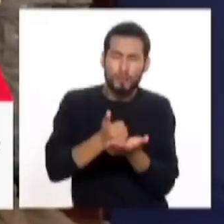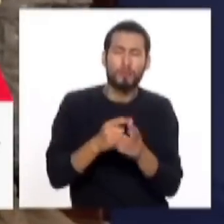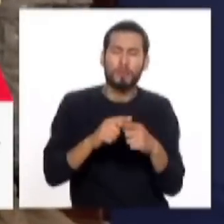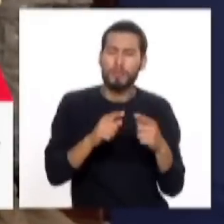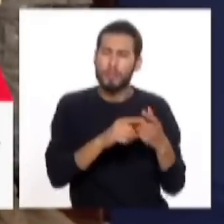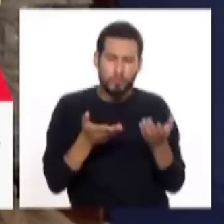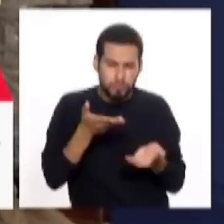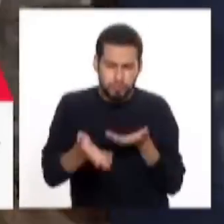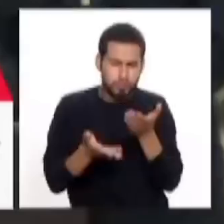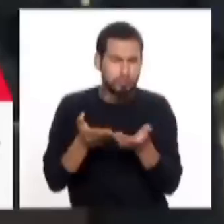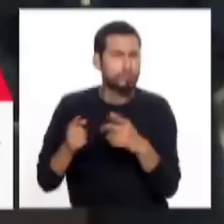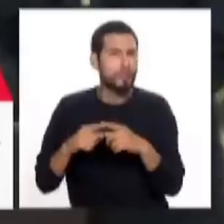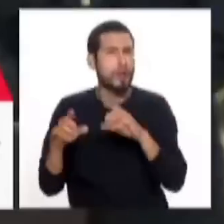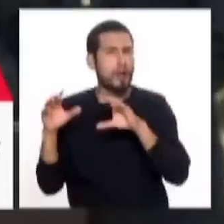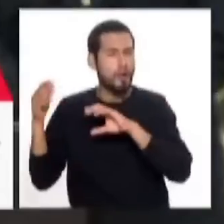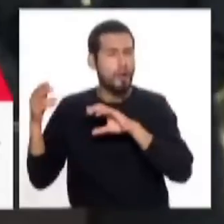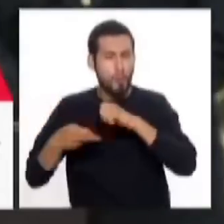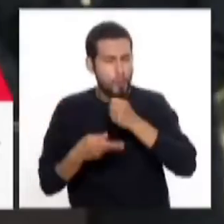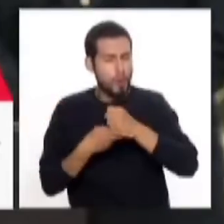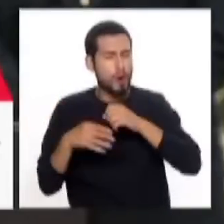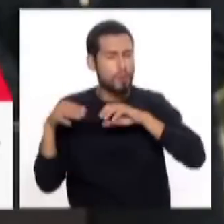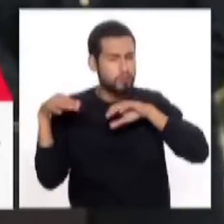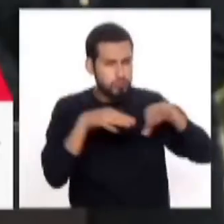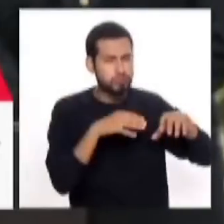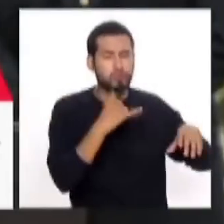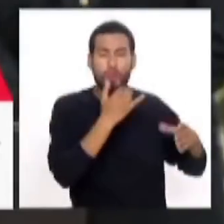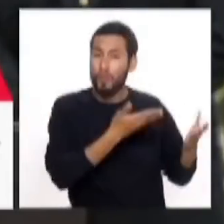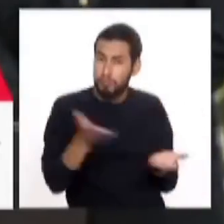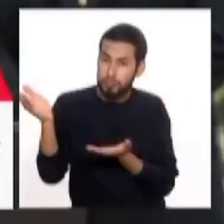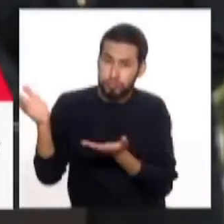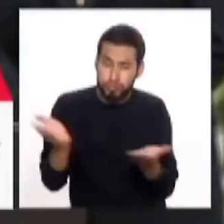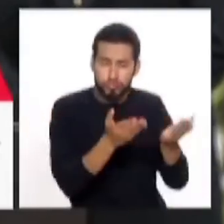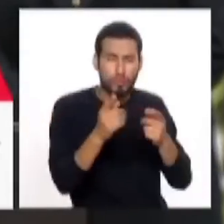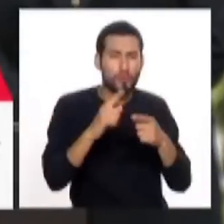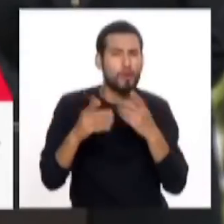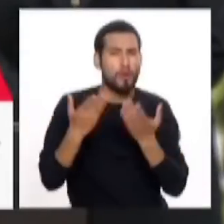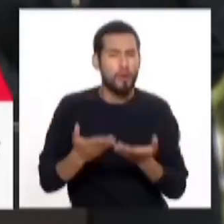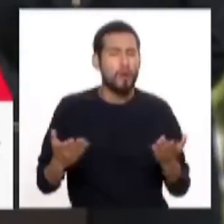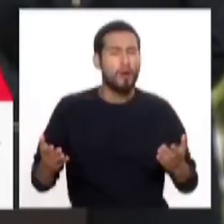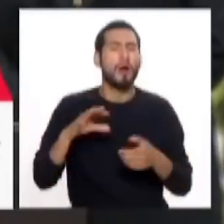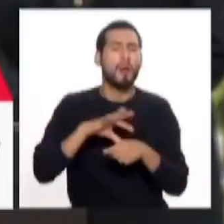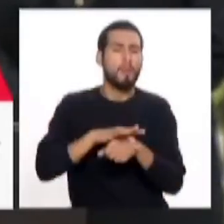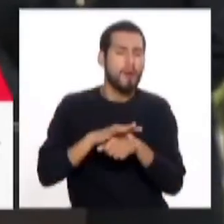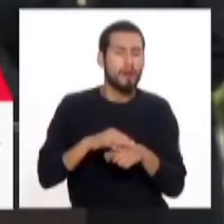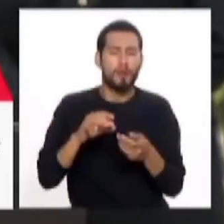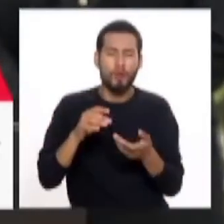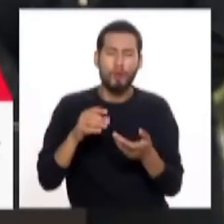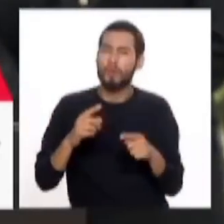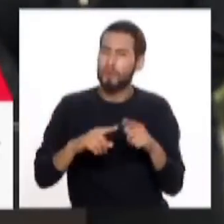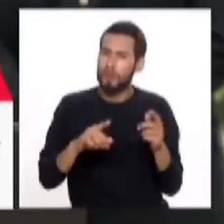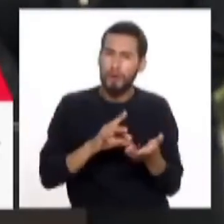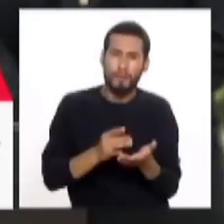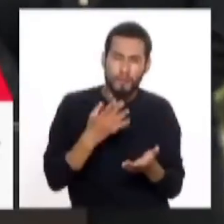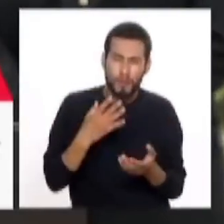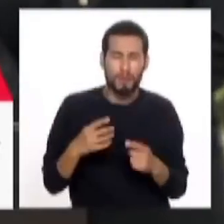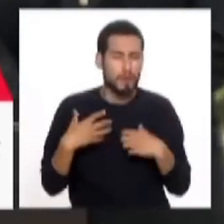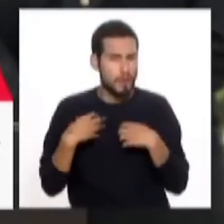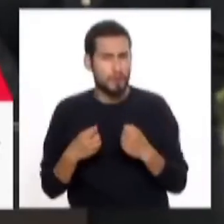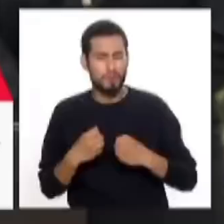almacenamiento y distribución en la gestión de los dispositivos médicos, productos farmacéuticos y sanitarios.